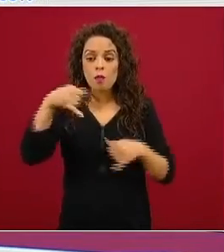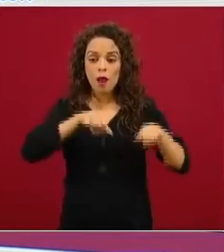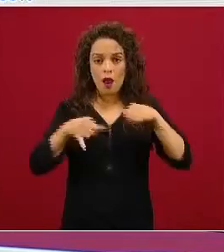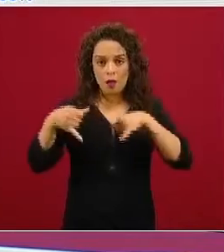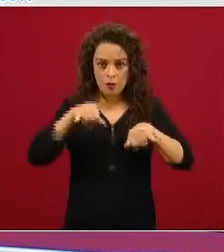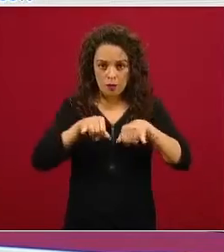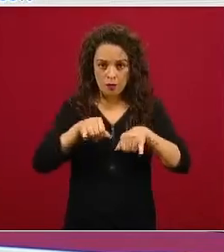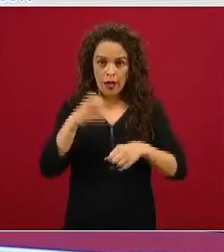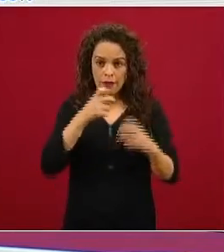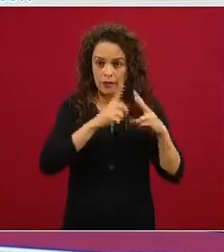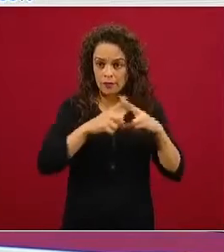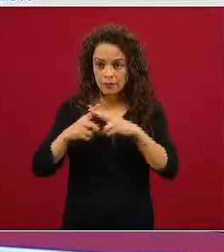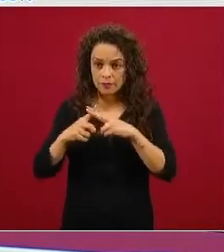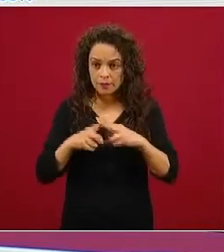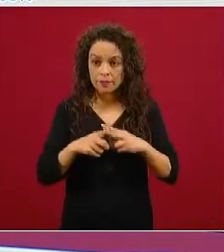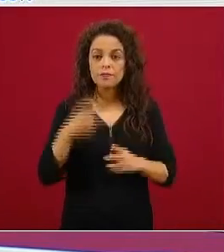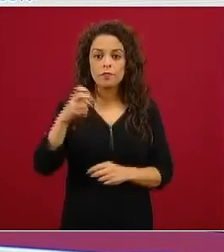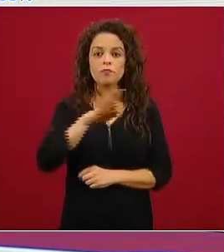ver la siguiente